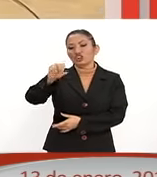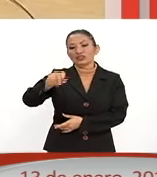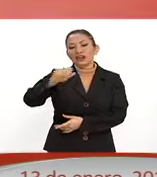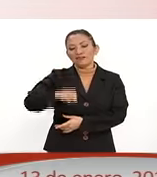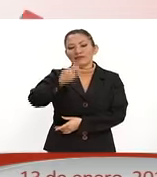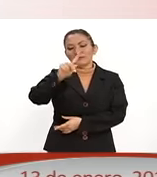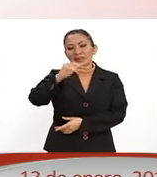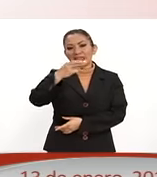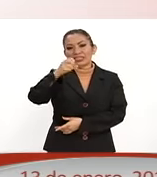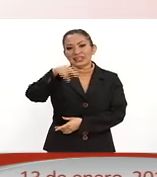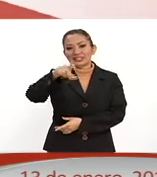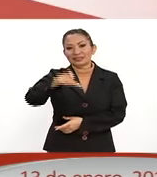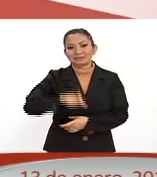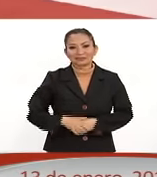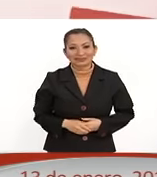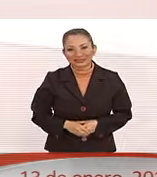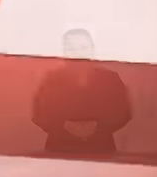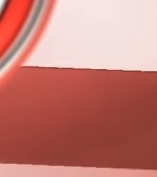Phoenix.